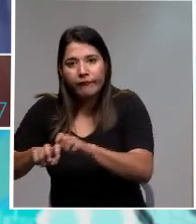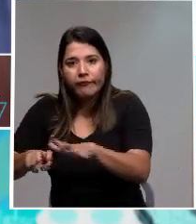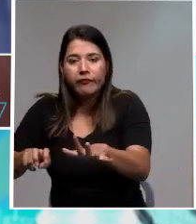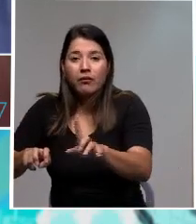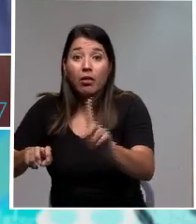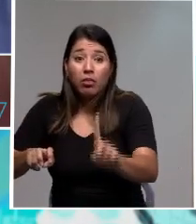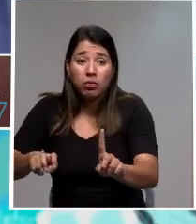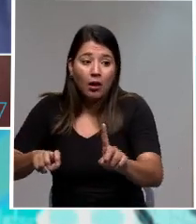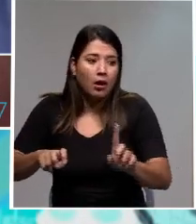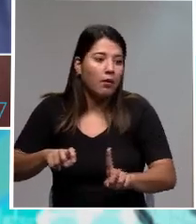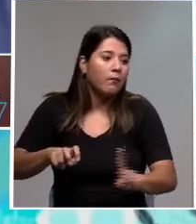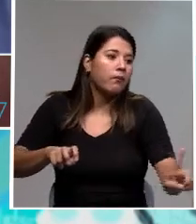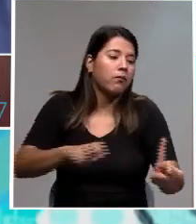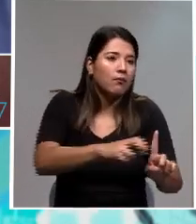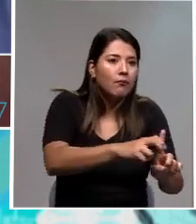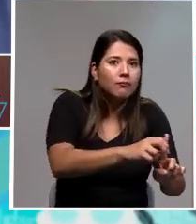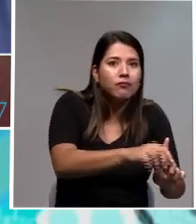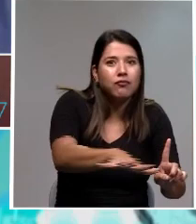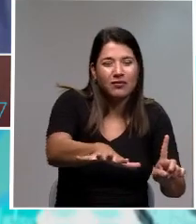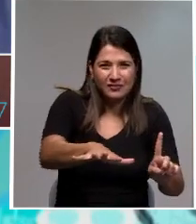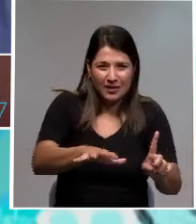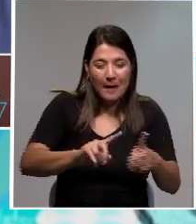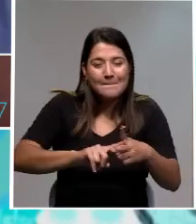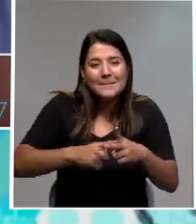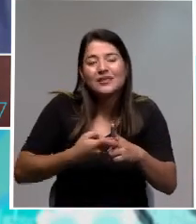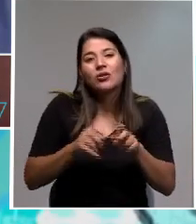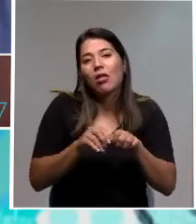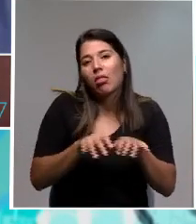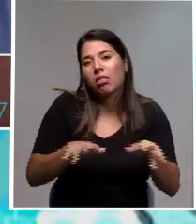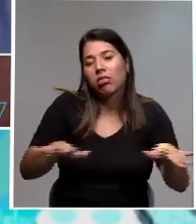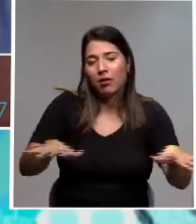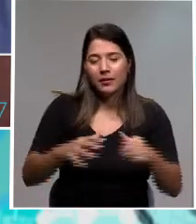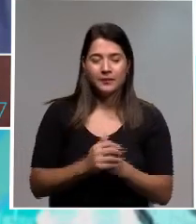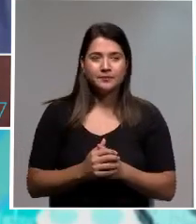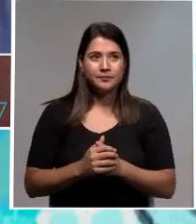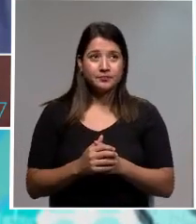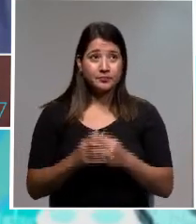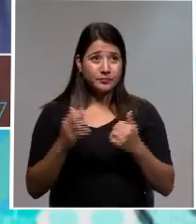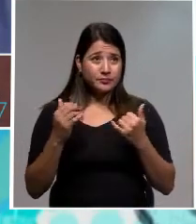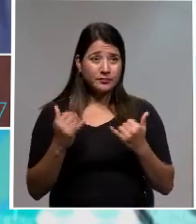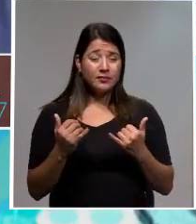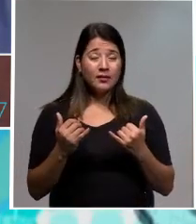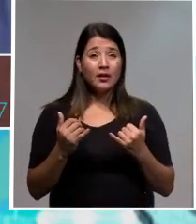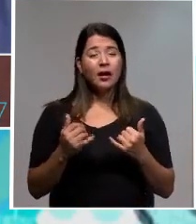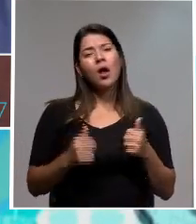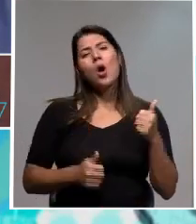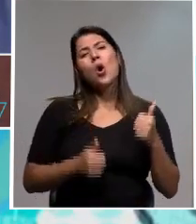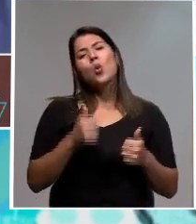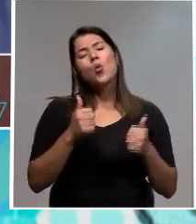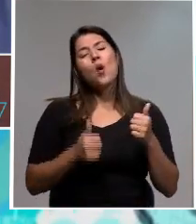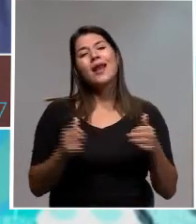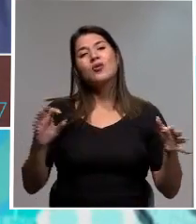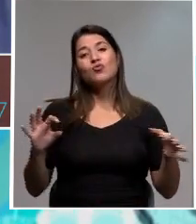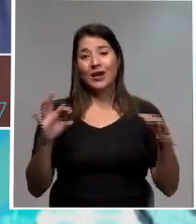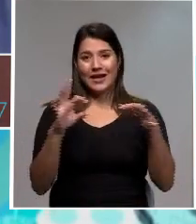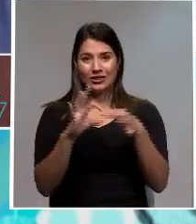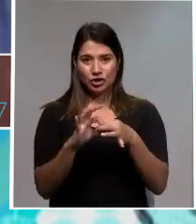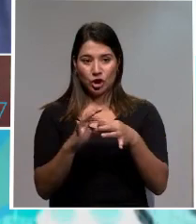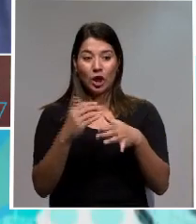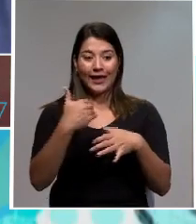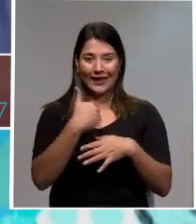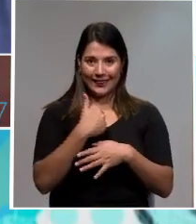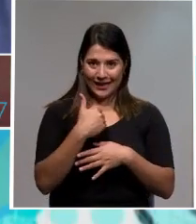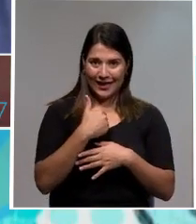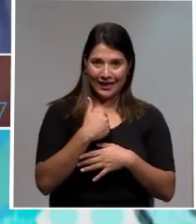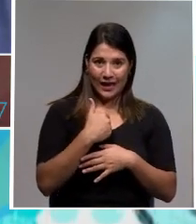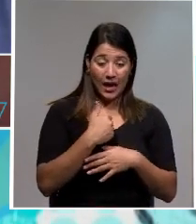la claridad y por lo que implica para esta coyuntura que estamos viviendo. ¿Cuál es la relación entre la